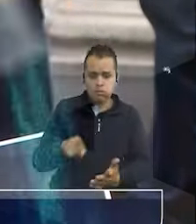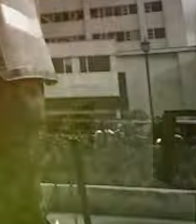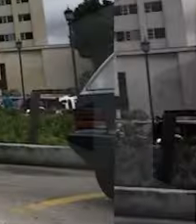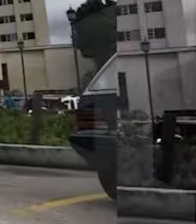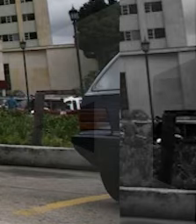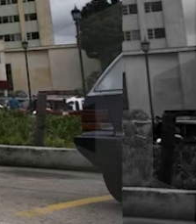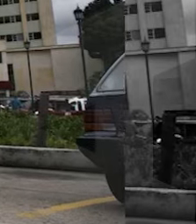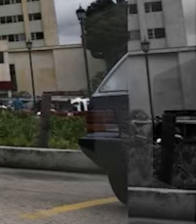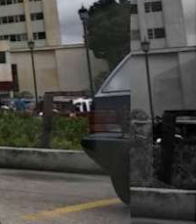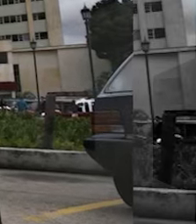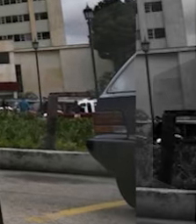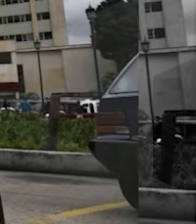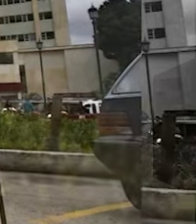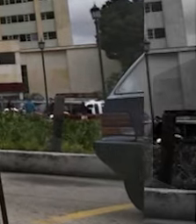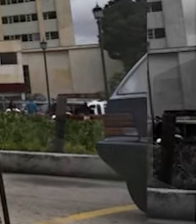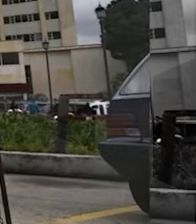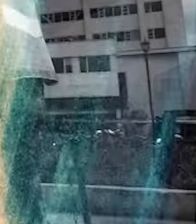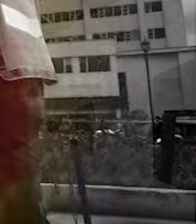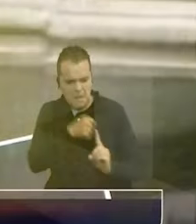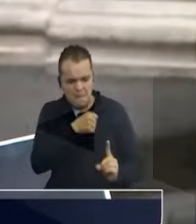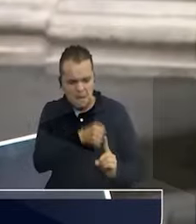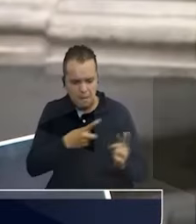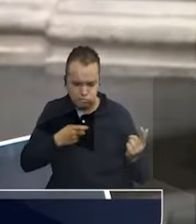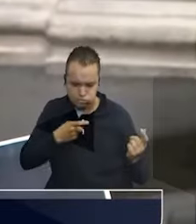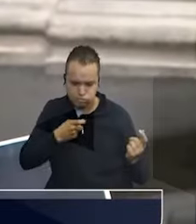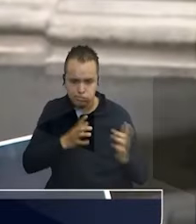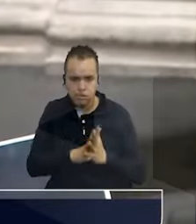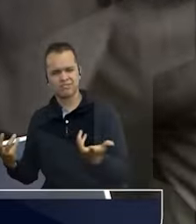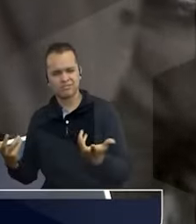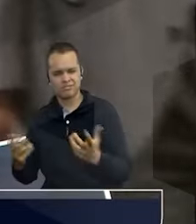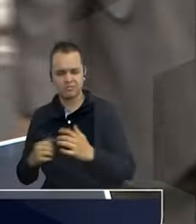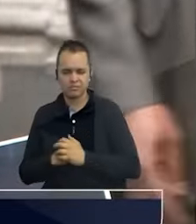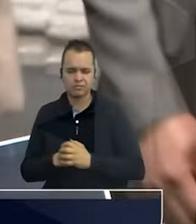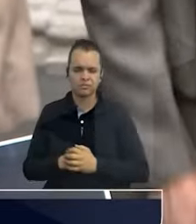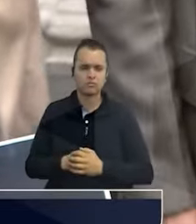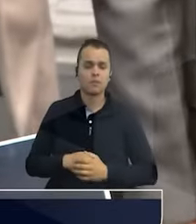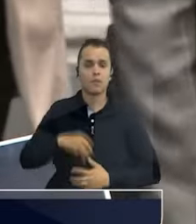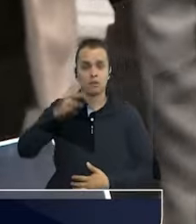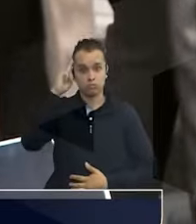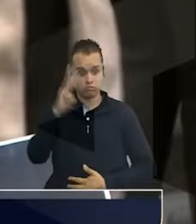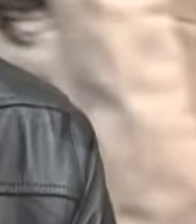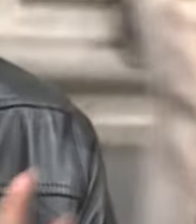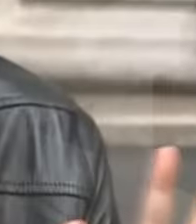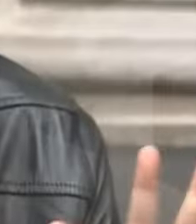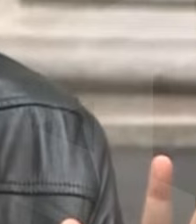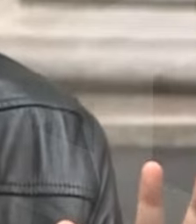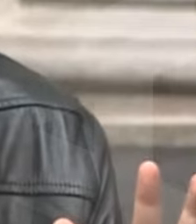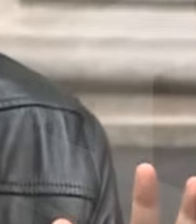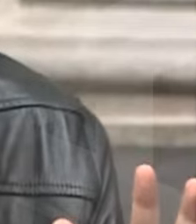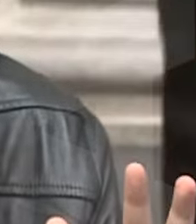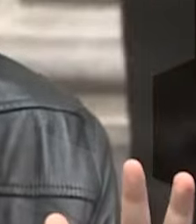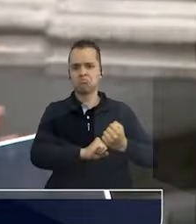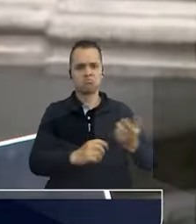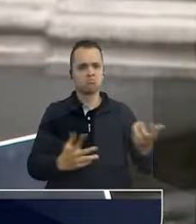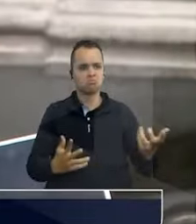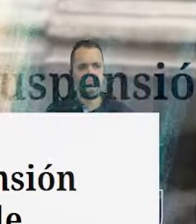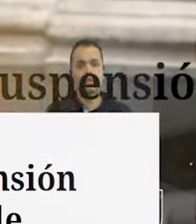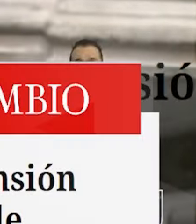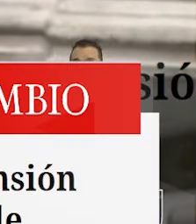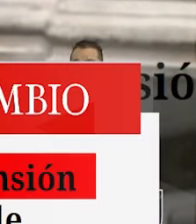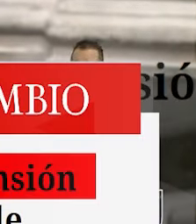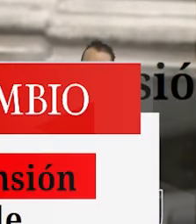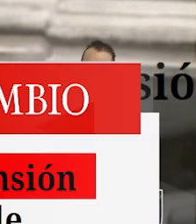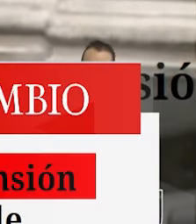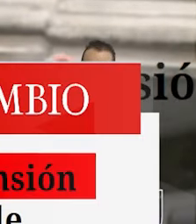muchos militares que han sido atacados por esas mismas guerrillas. A los militares no los respaldan, pero eso sí,